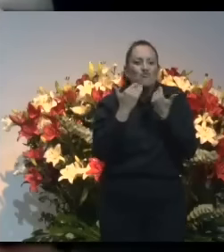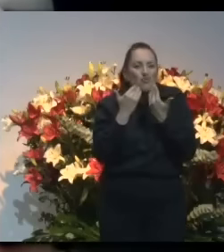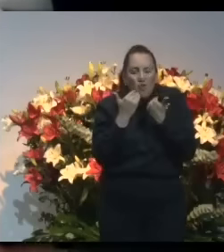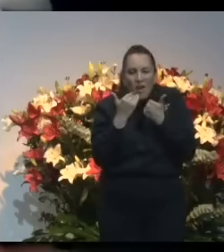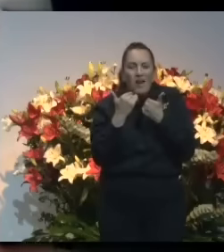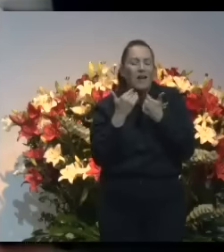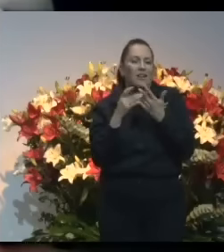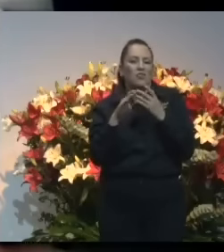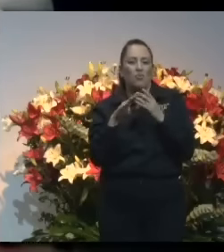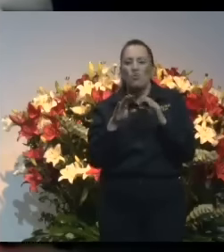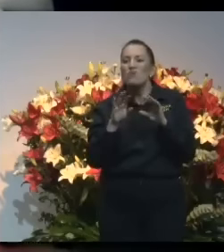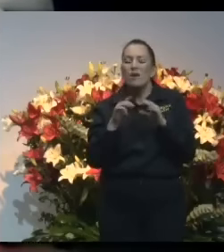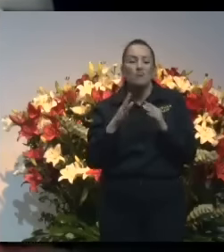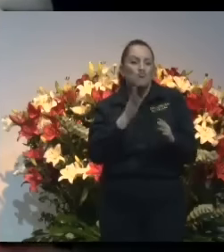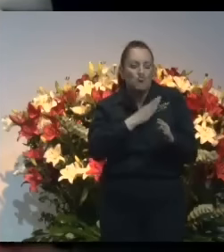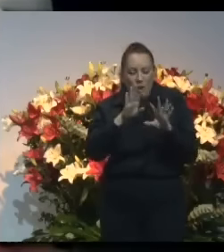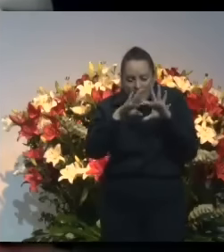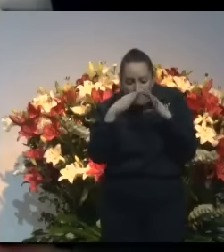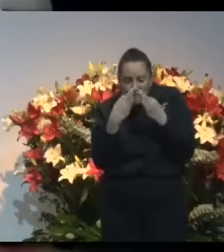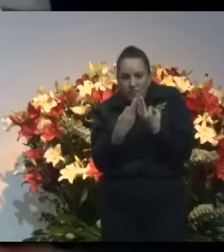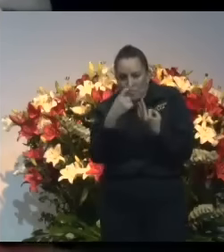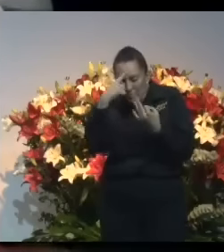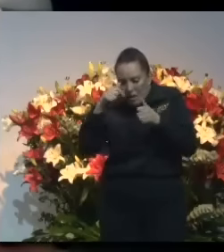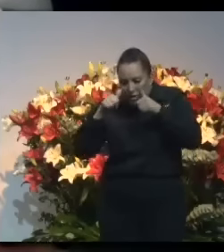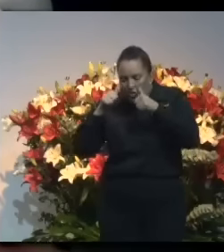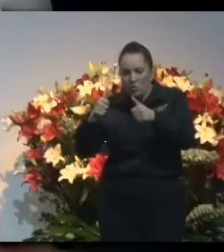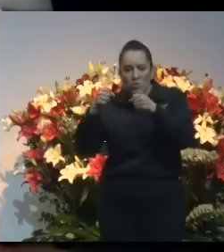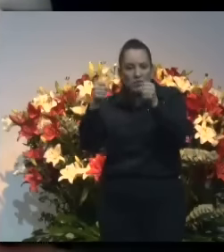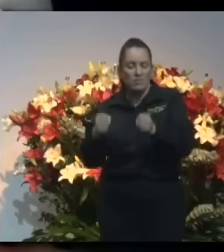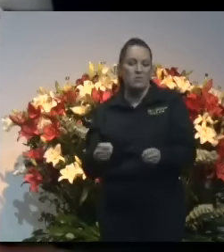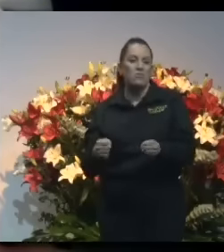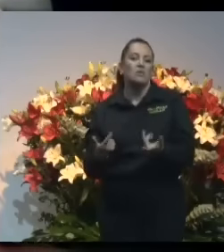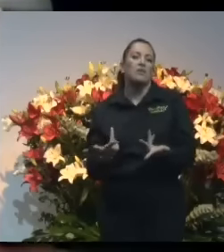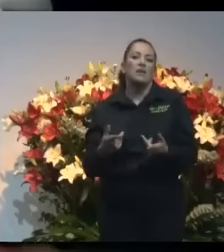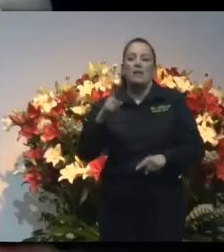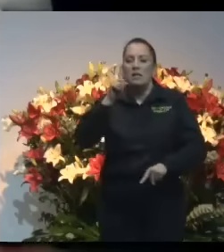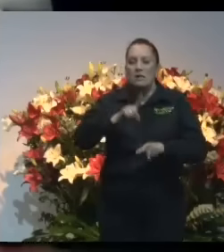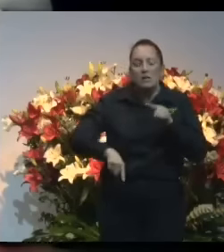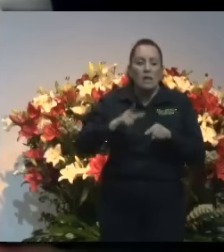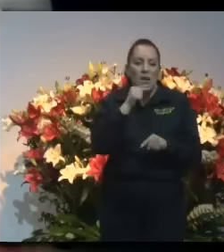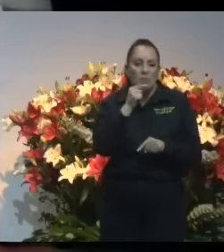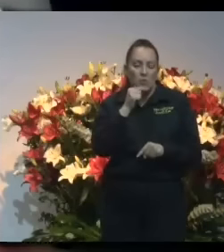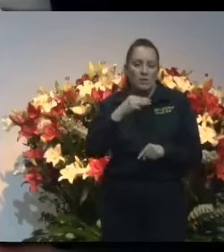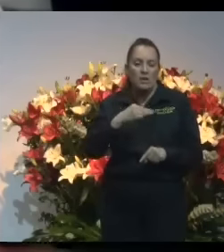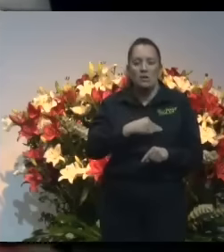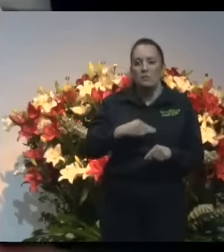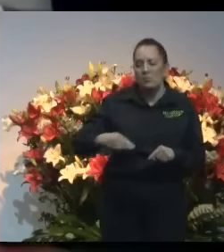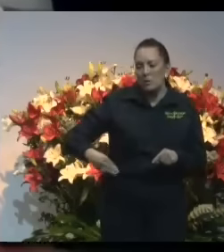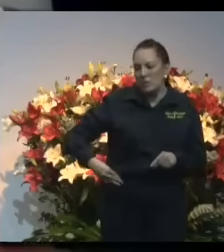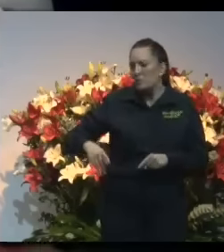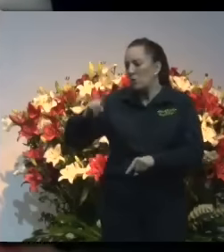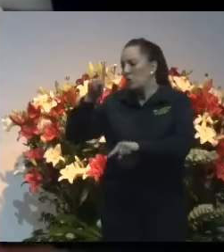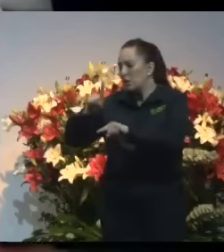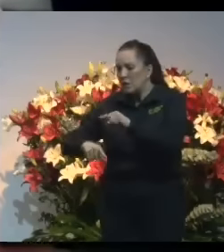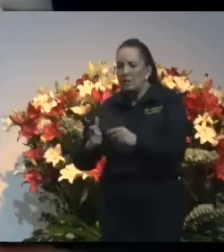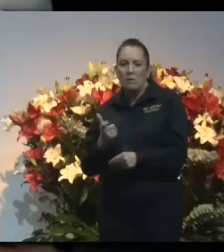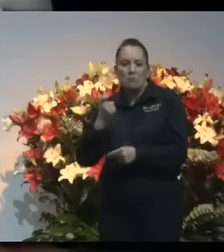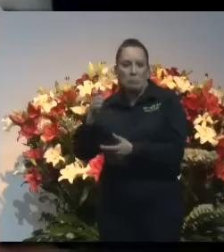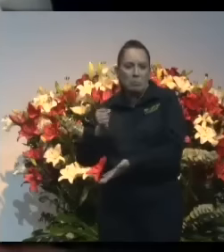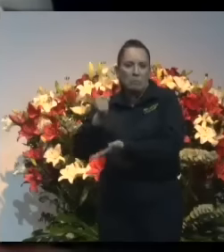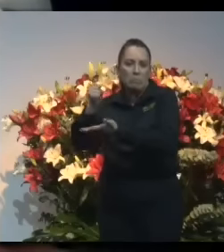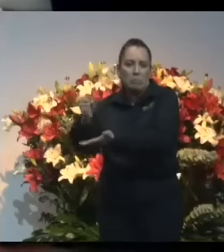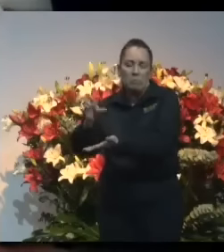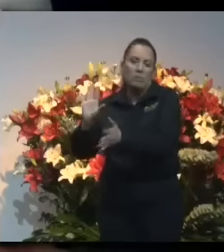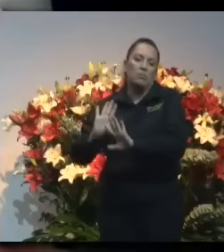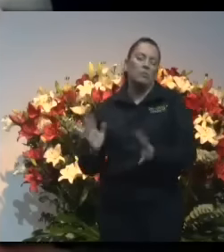verdad es que se abandonaron las policías municipales, se quitó los recursos a las policías municipales y ahí debe de empezar la estrategia,